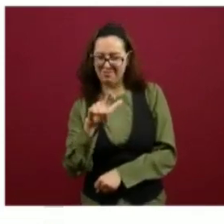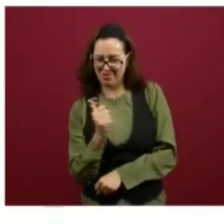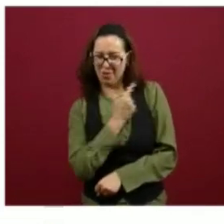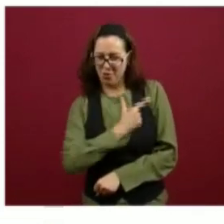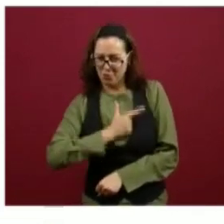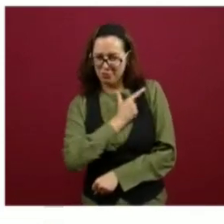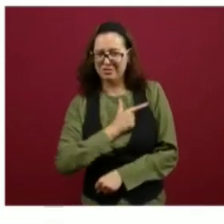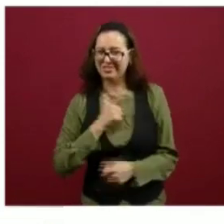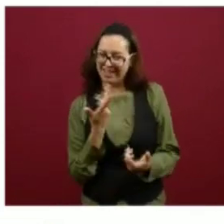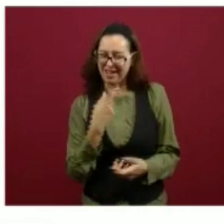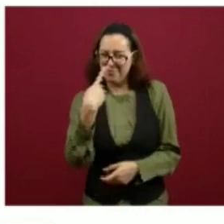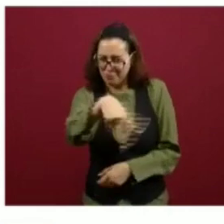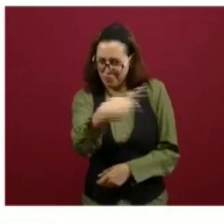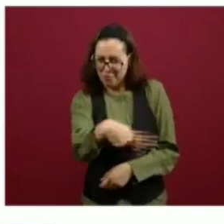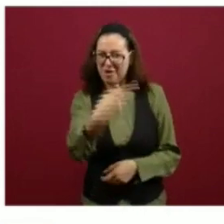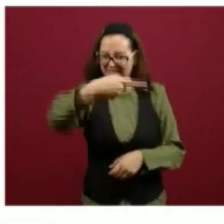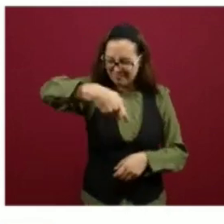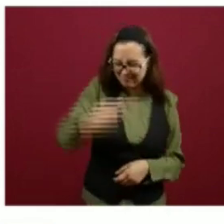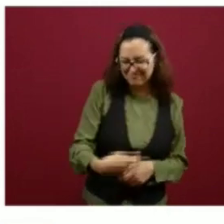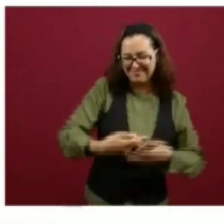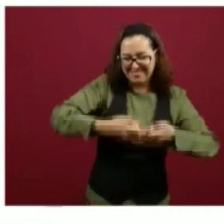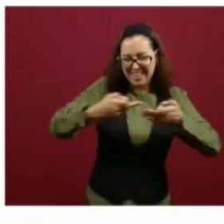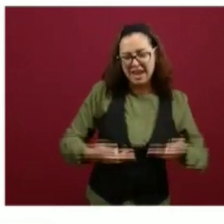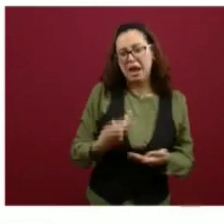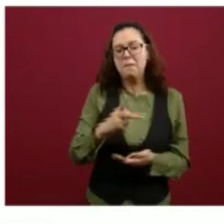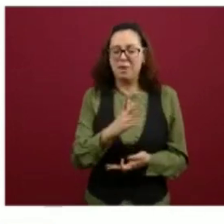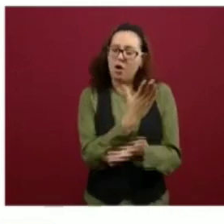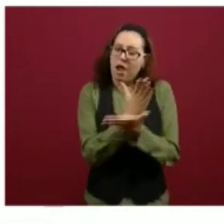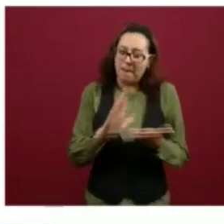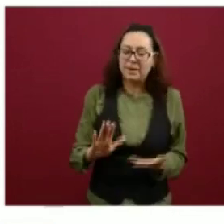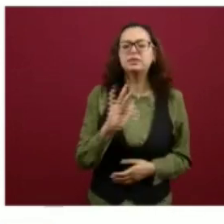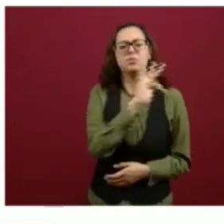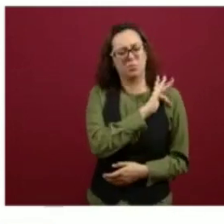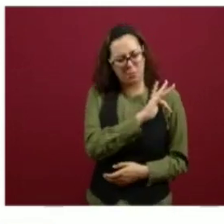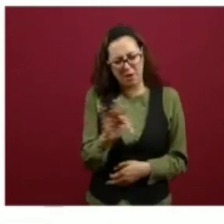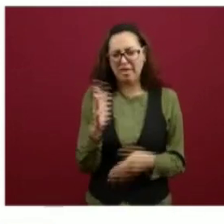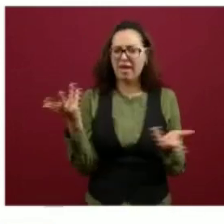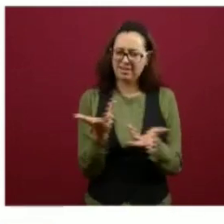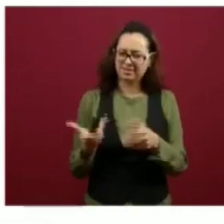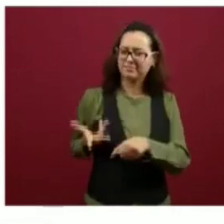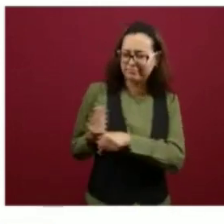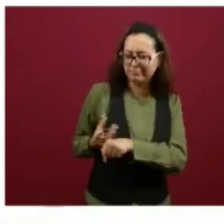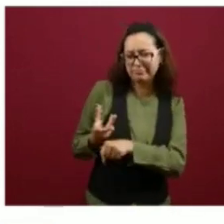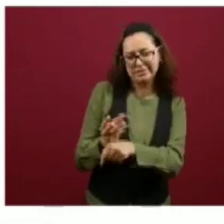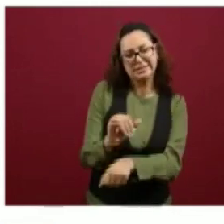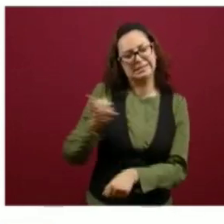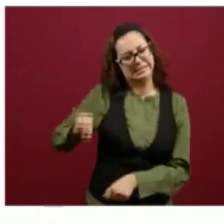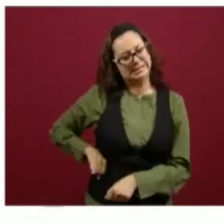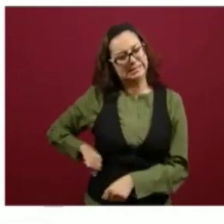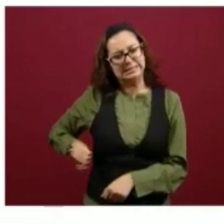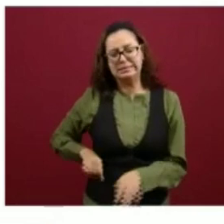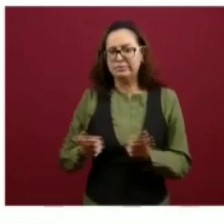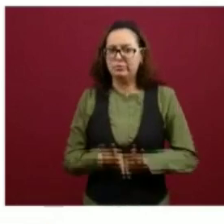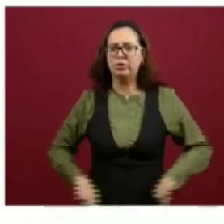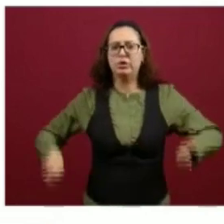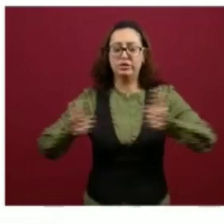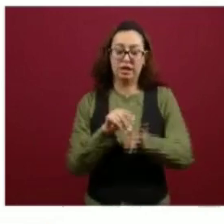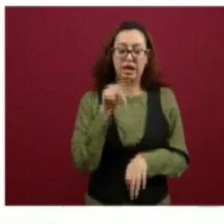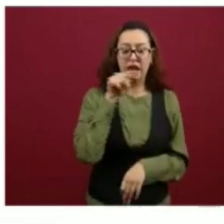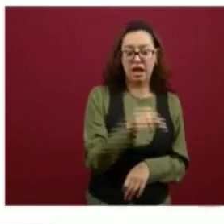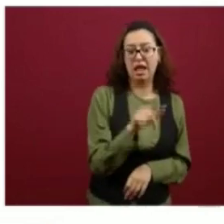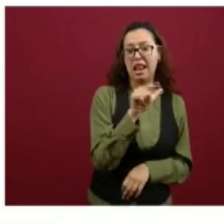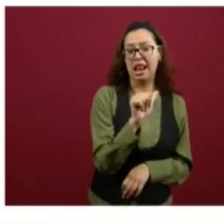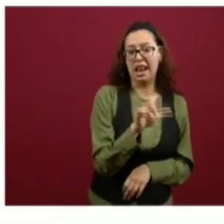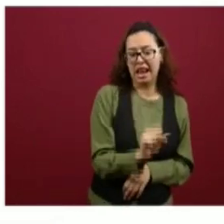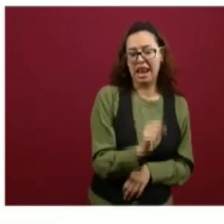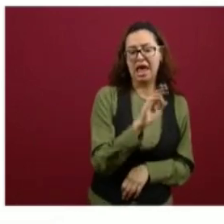digo, además de que usted es de allá, pero es viable, es posible y es muy interesante porque Las Flores y El Naranjo